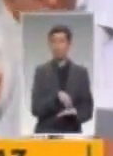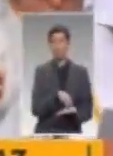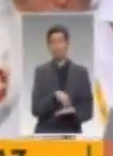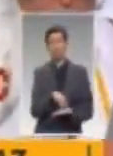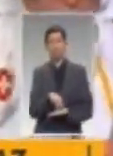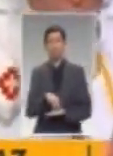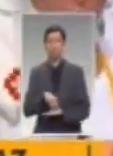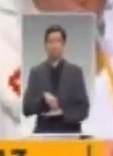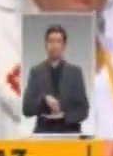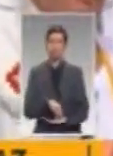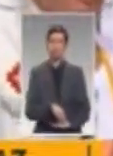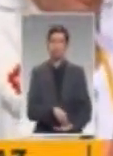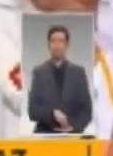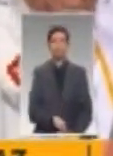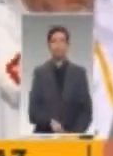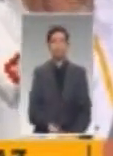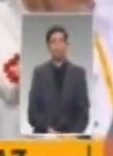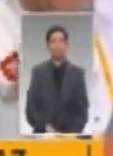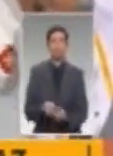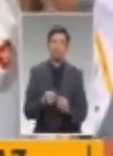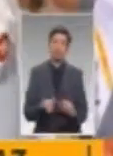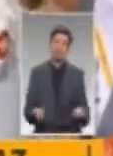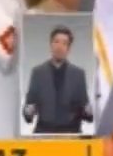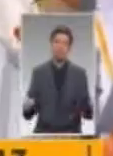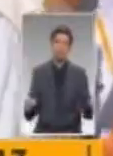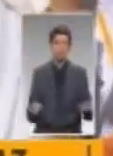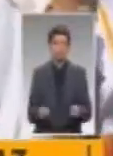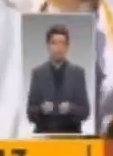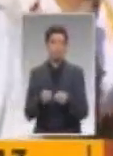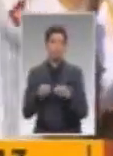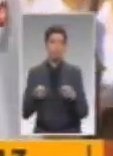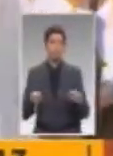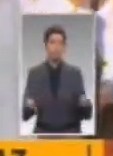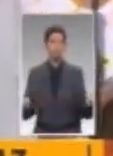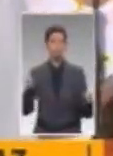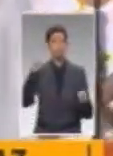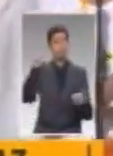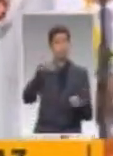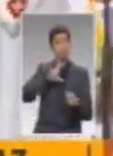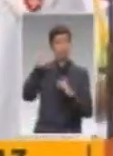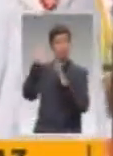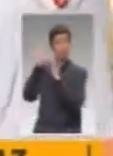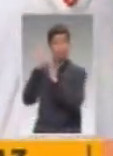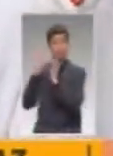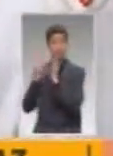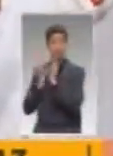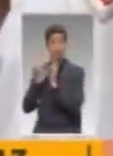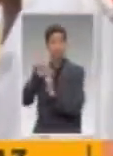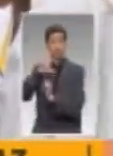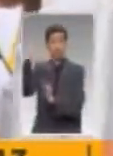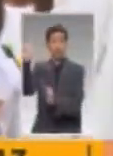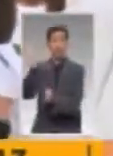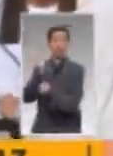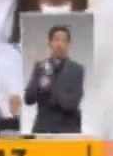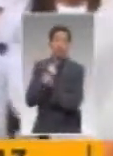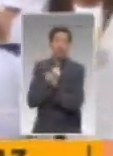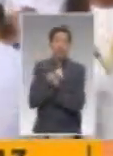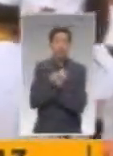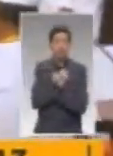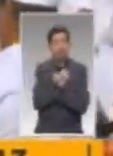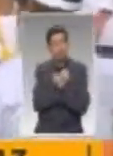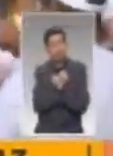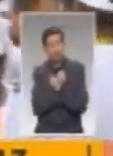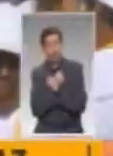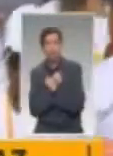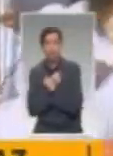misa, tiene distintas partes. La primera parte es la parte de la liturgia de la palabra, y después viene lo que hablábamos hace un